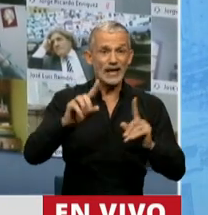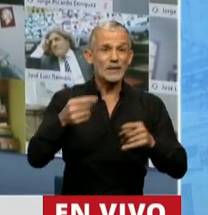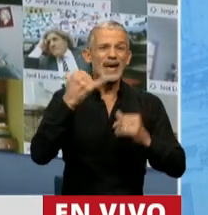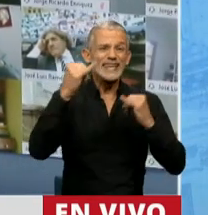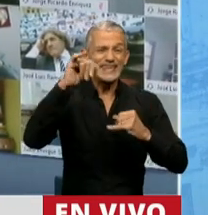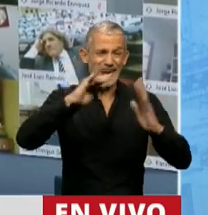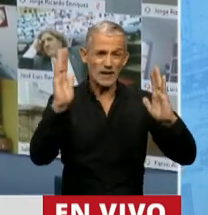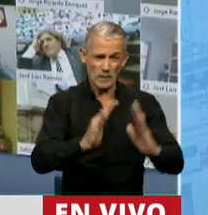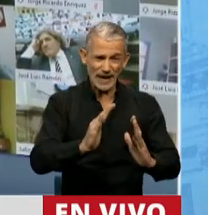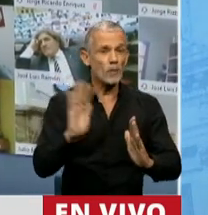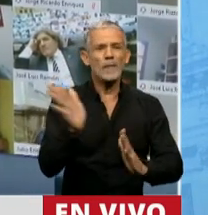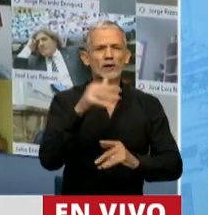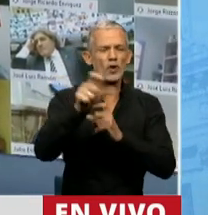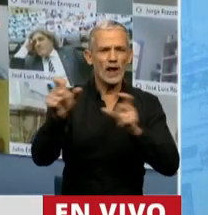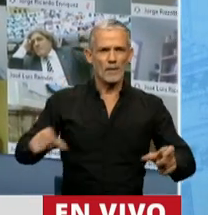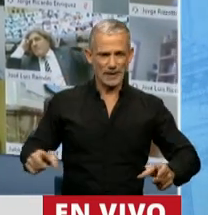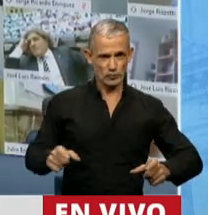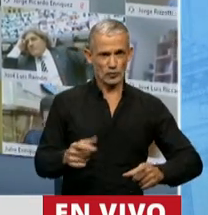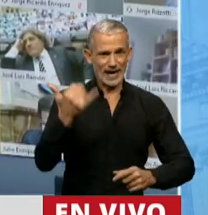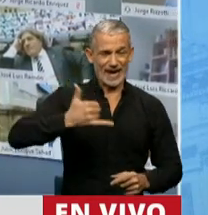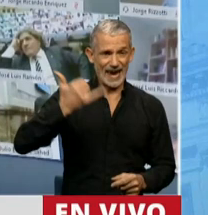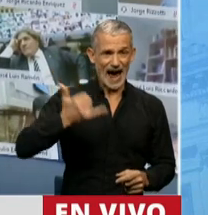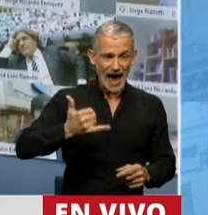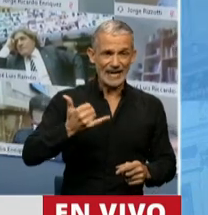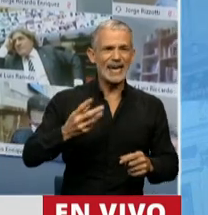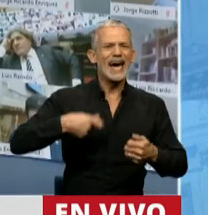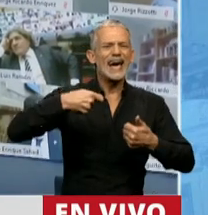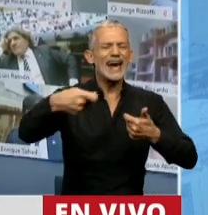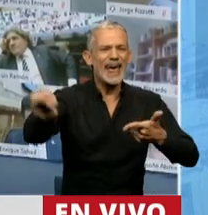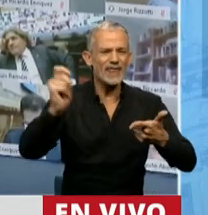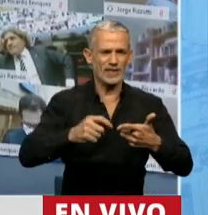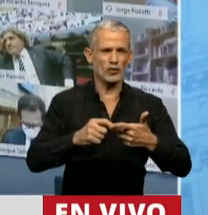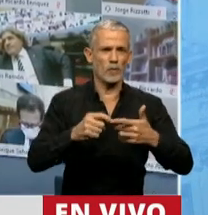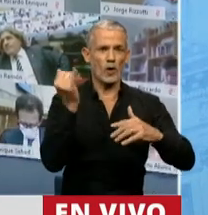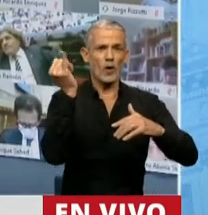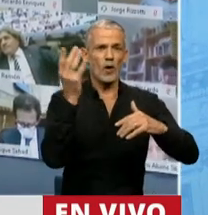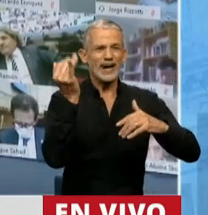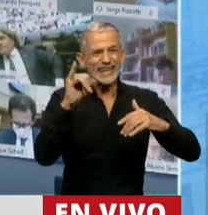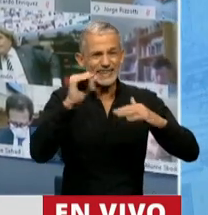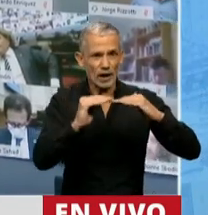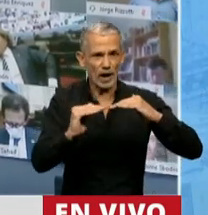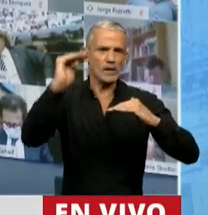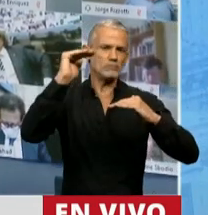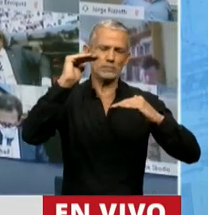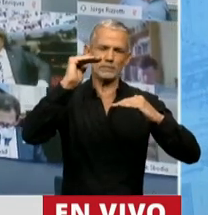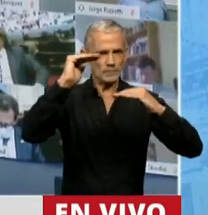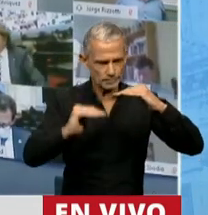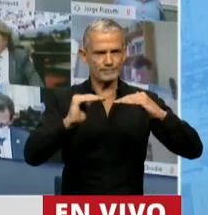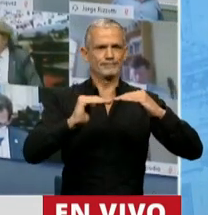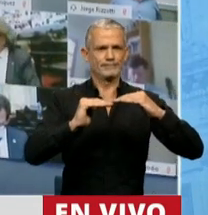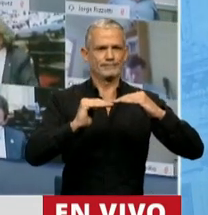tasas de interés para todos aquellos que tuvieron créditos con tasas por encima de lo